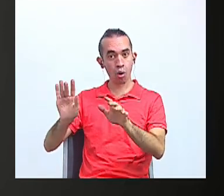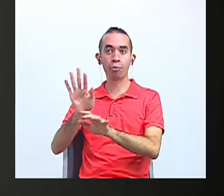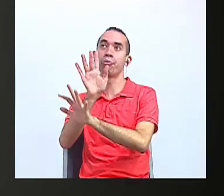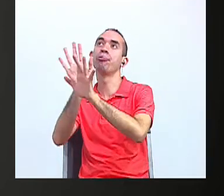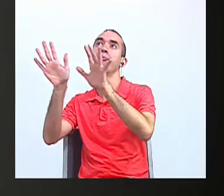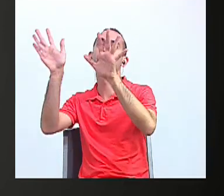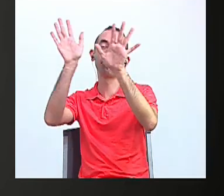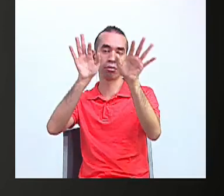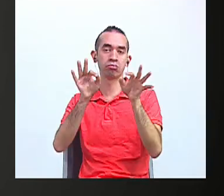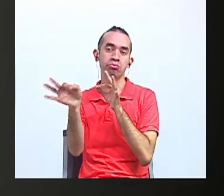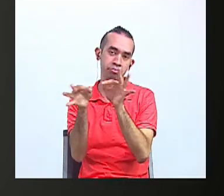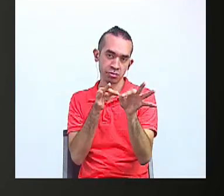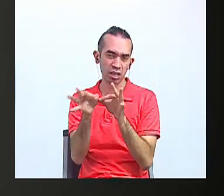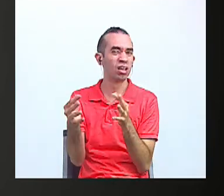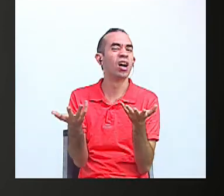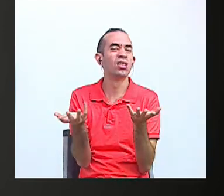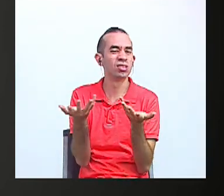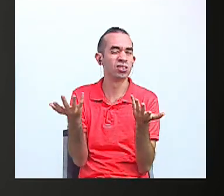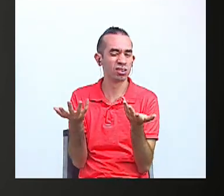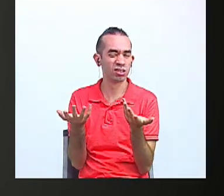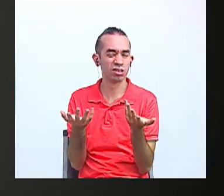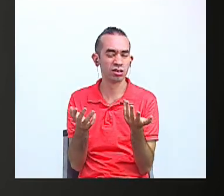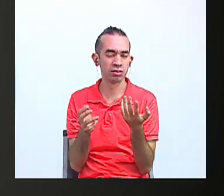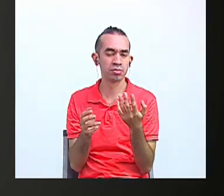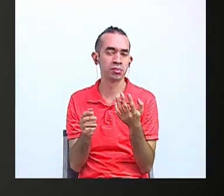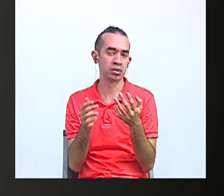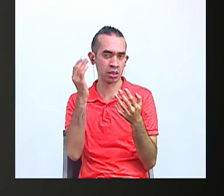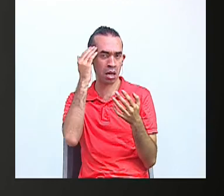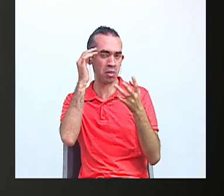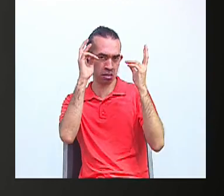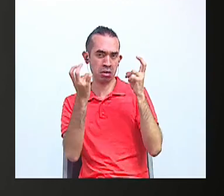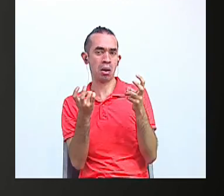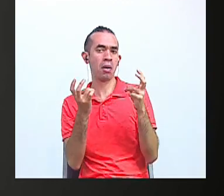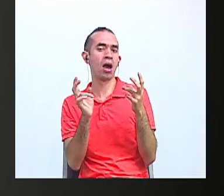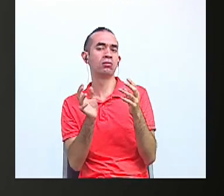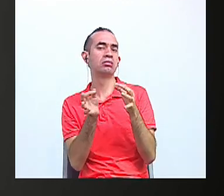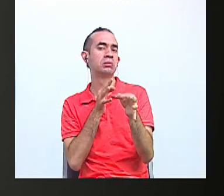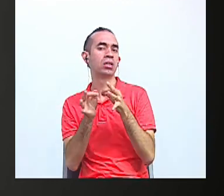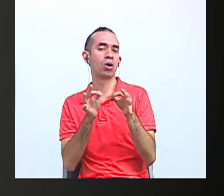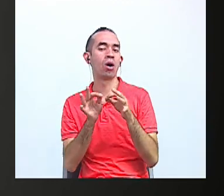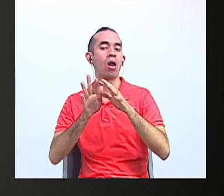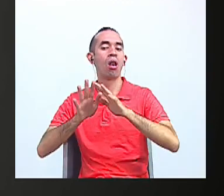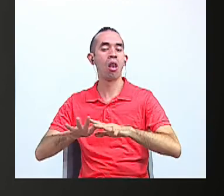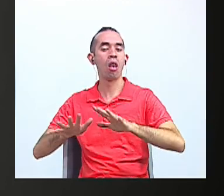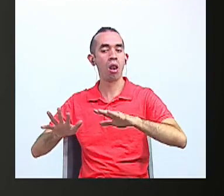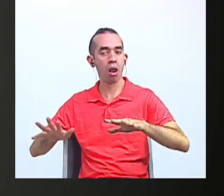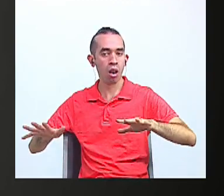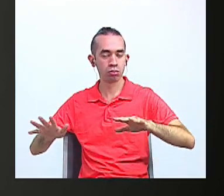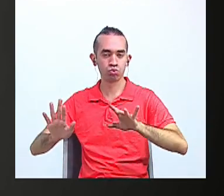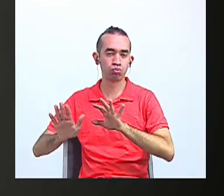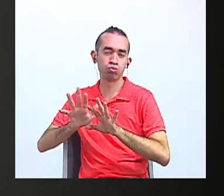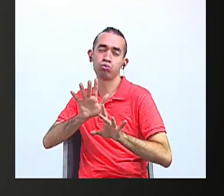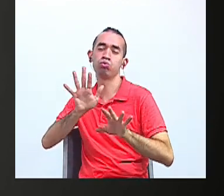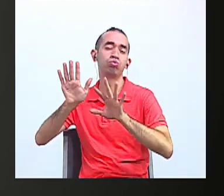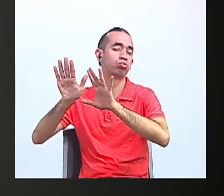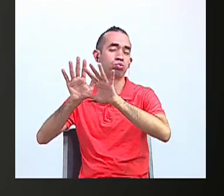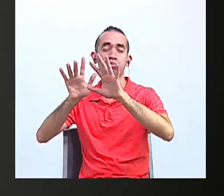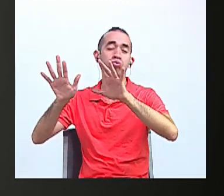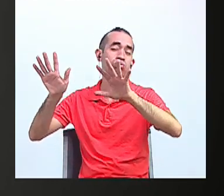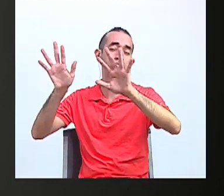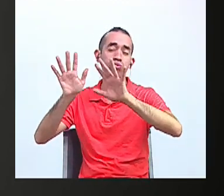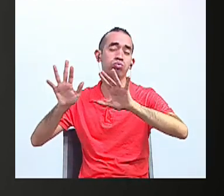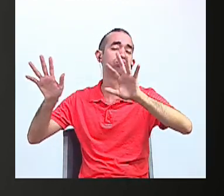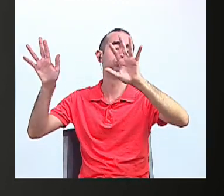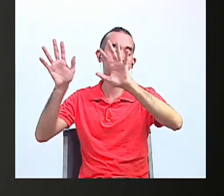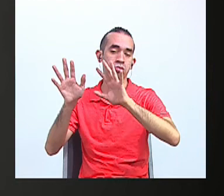poquito más, hablamos de que los fluidos en este tema, por ejemplo, nos estamos refiriendo a líquidos y a gases. Excelente. Y